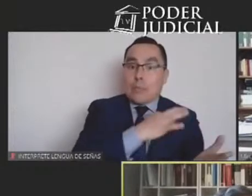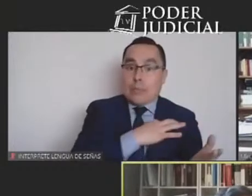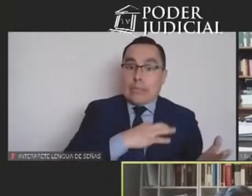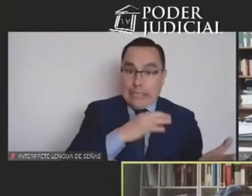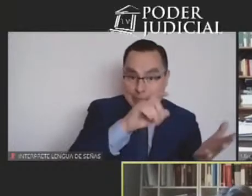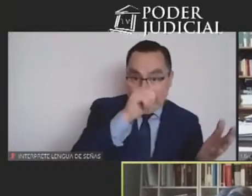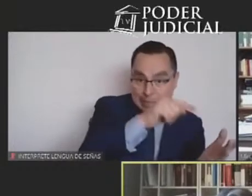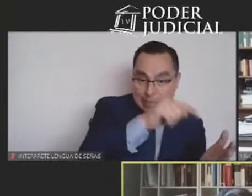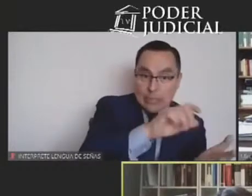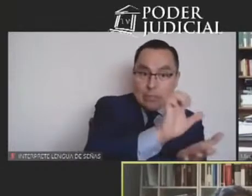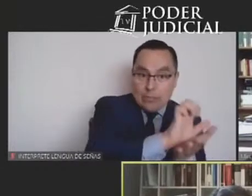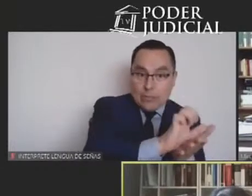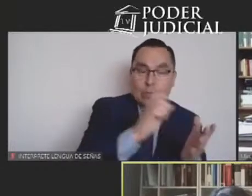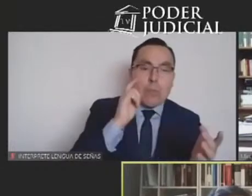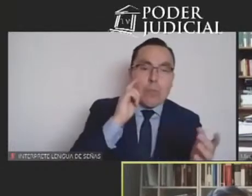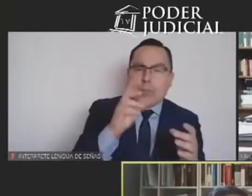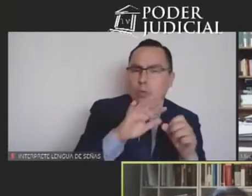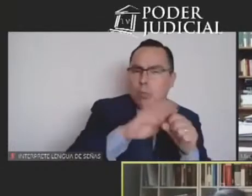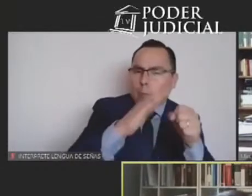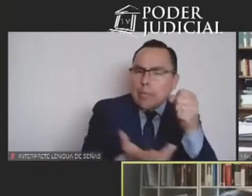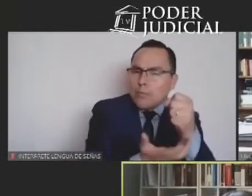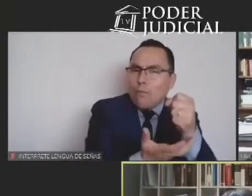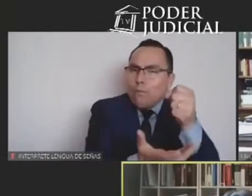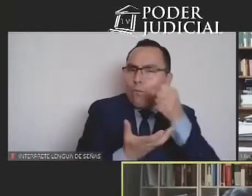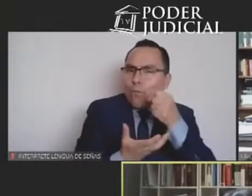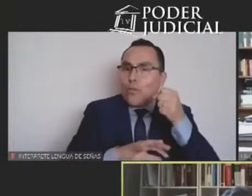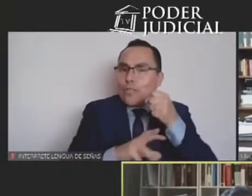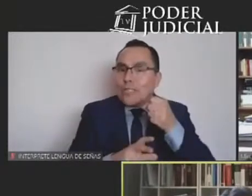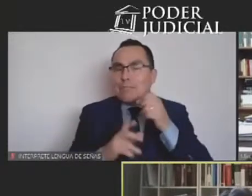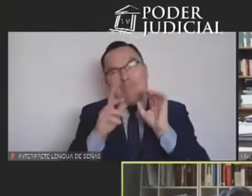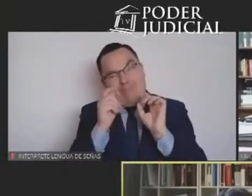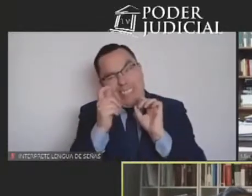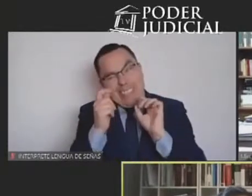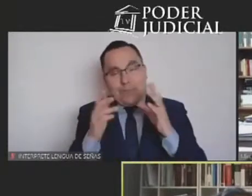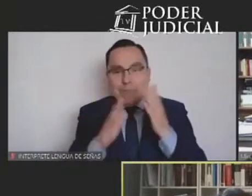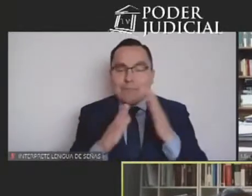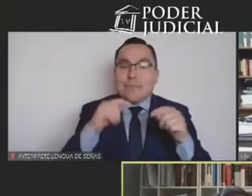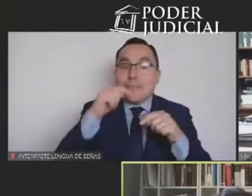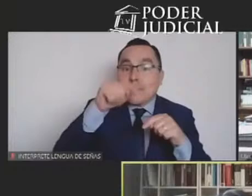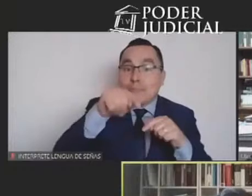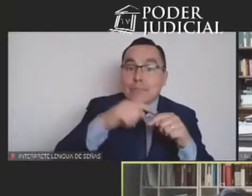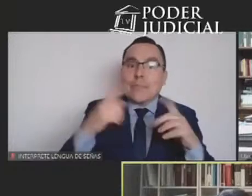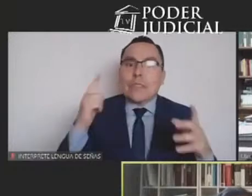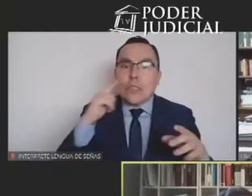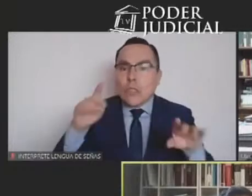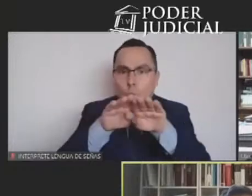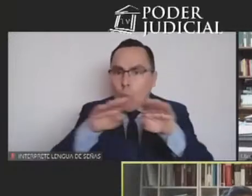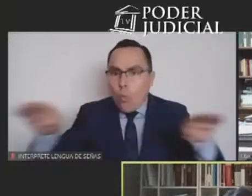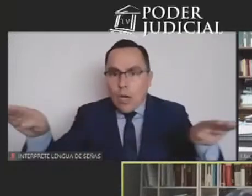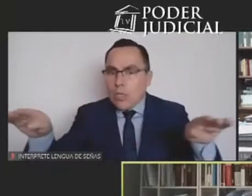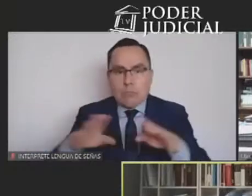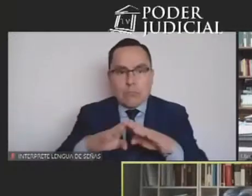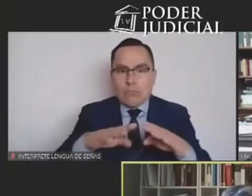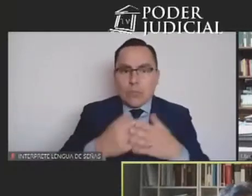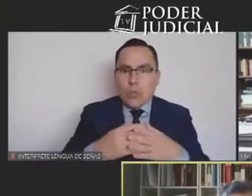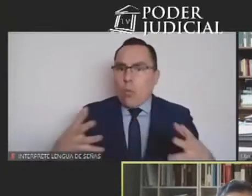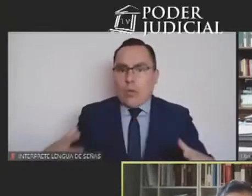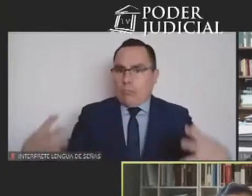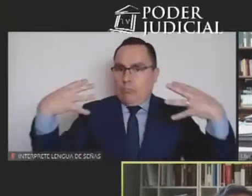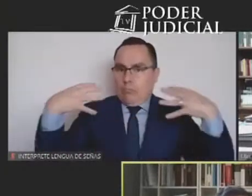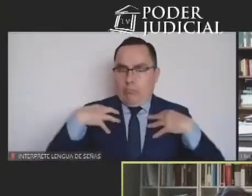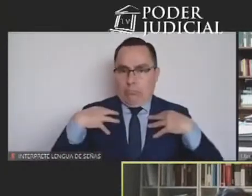ser gestionado como un botín. Eso afecta un derecho fundamental, que es el derecho a acceder en igualdad de condiciones a los cargos públicos,